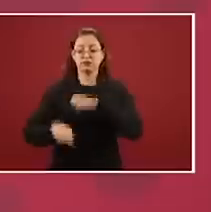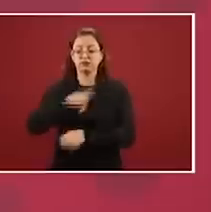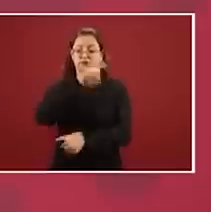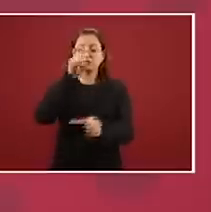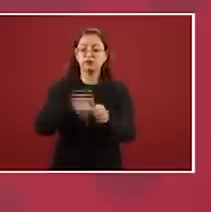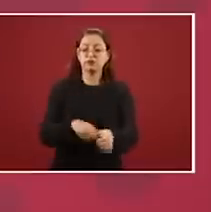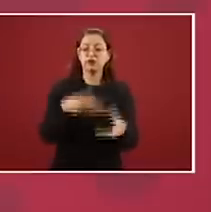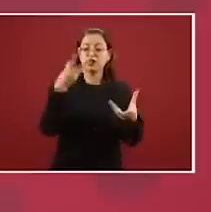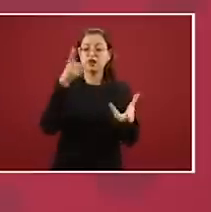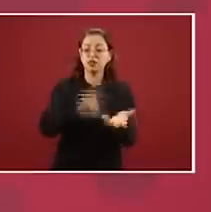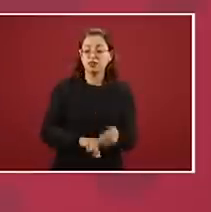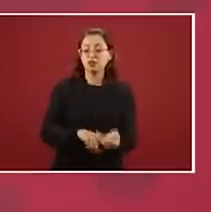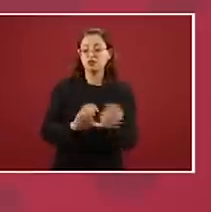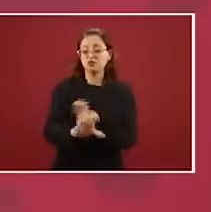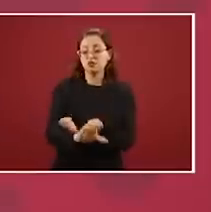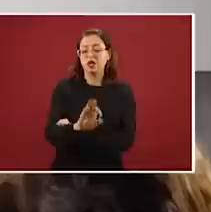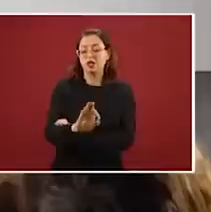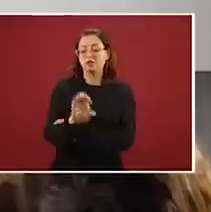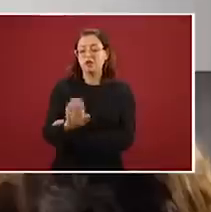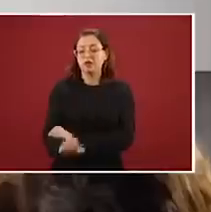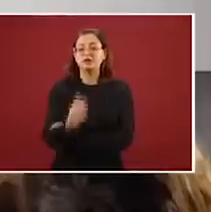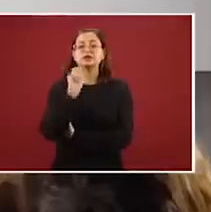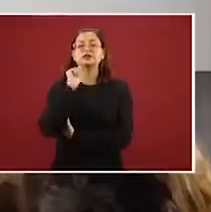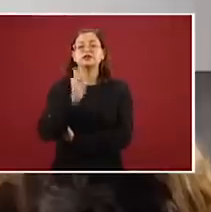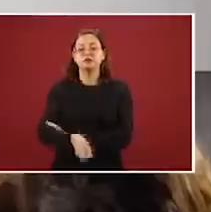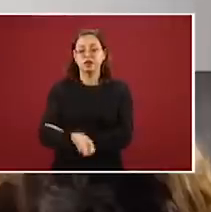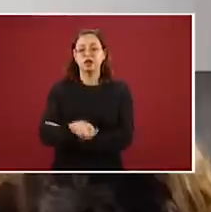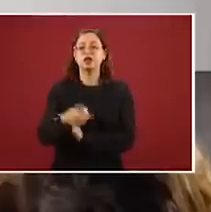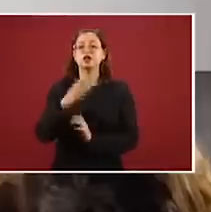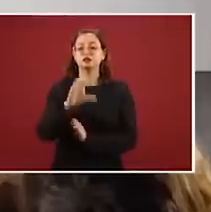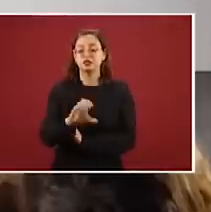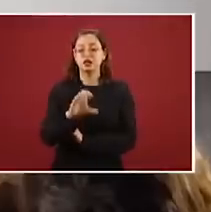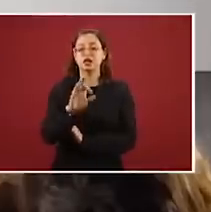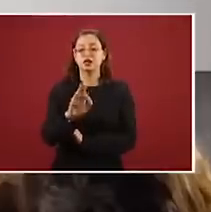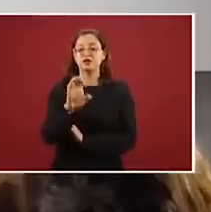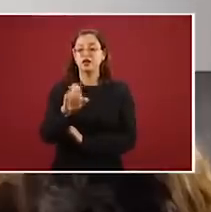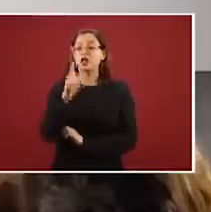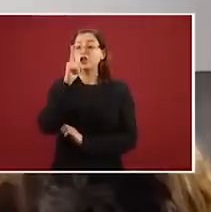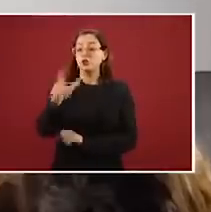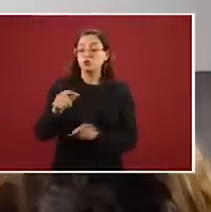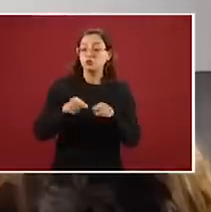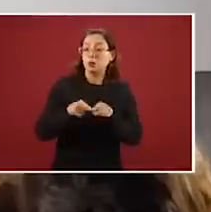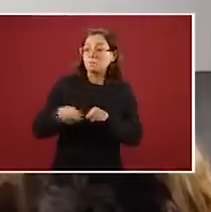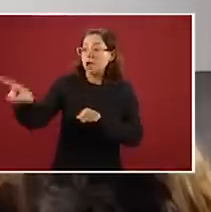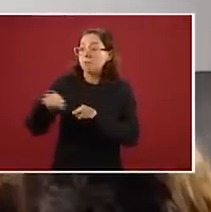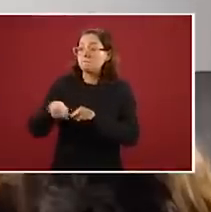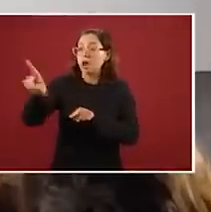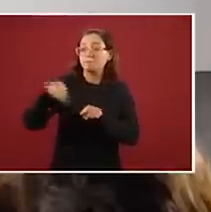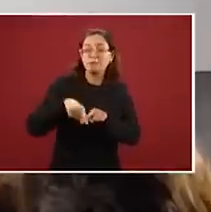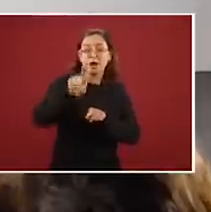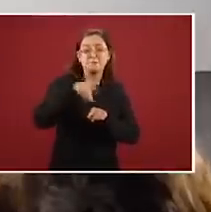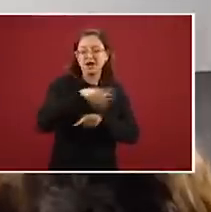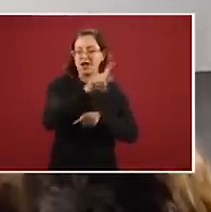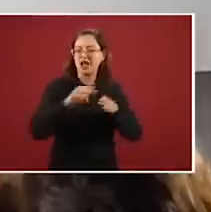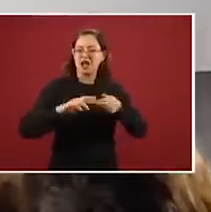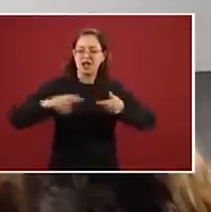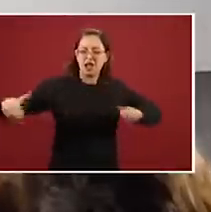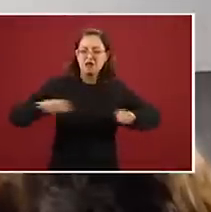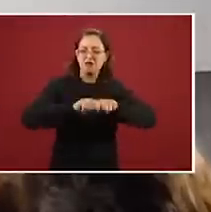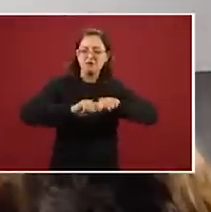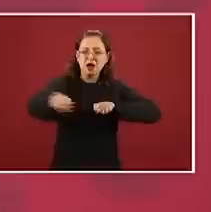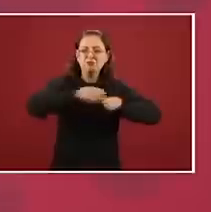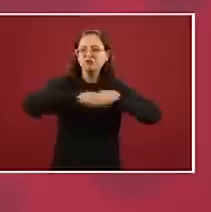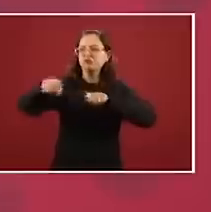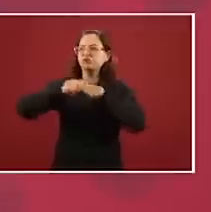Federal de Electricidad que va a utilizar toda la infraestructura que tiene la Comisión Federal de Electricidad, todos los cables, la fibra